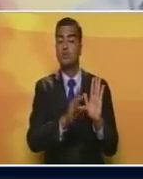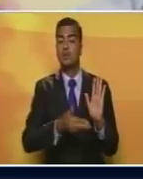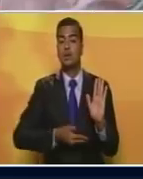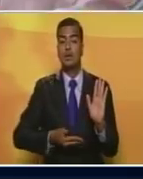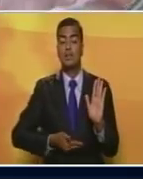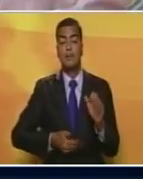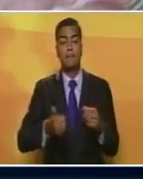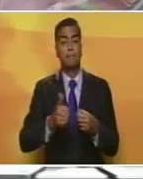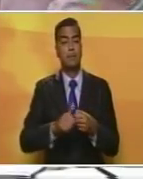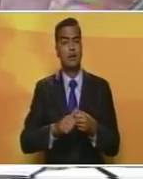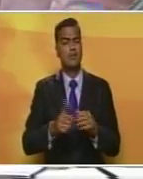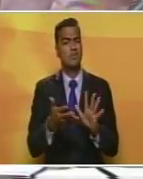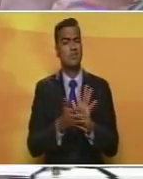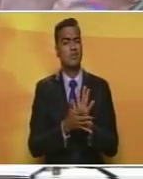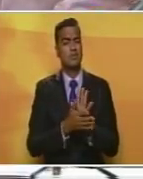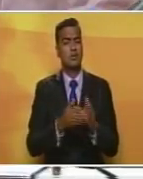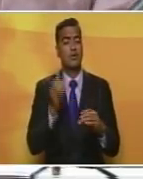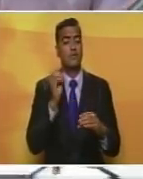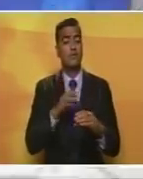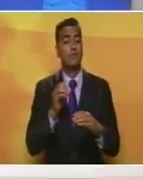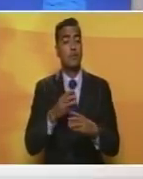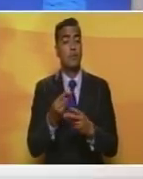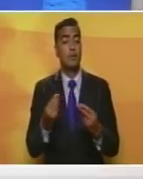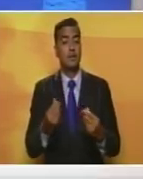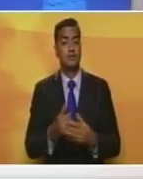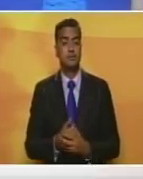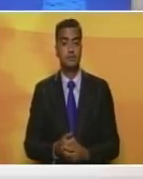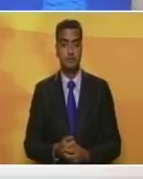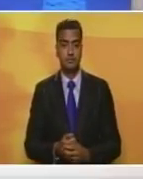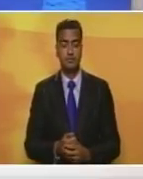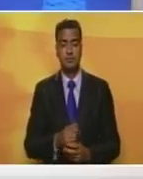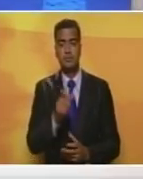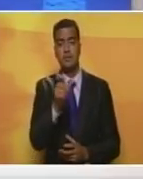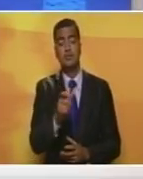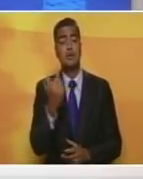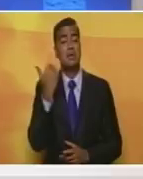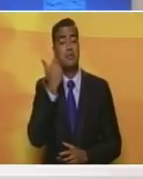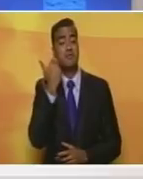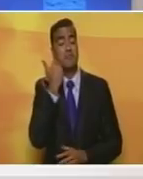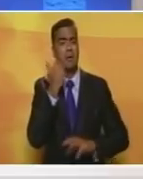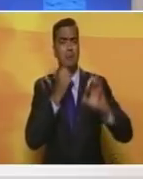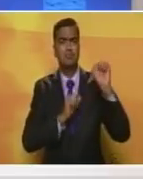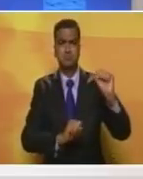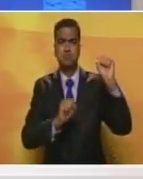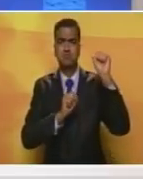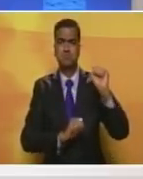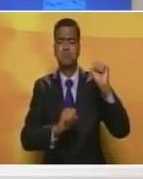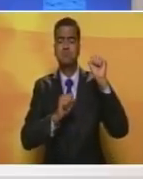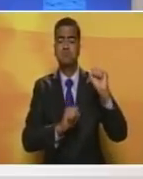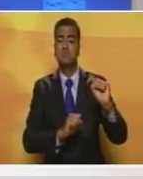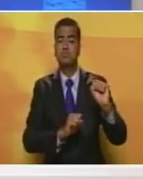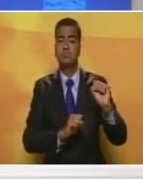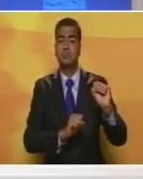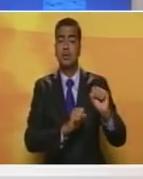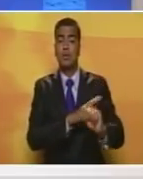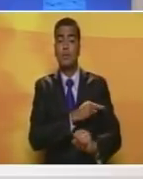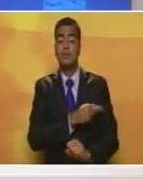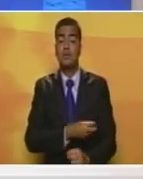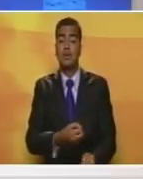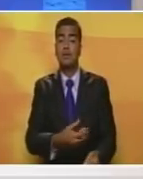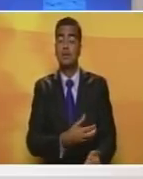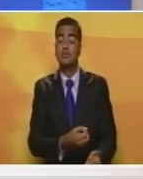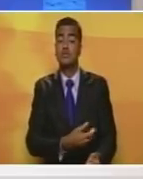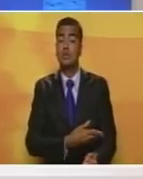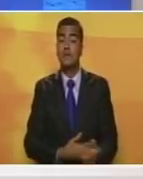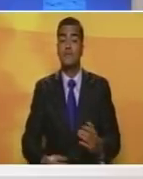elecciones. Una idea tan absurda, de verdad. Las elecciones van a ir, se van a desarrollar. Estas declaraciones las ofreció